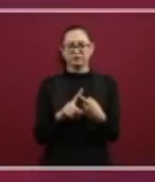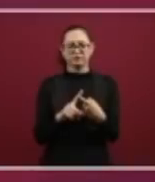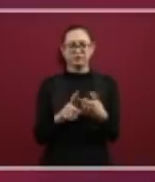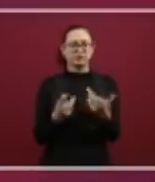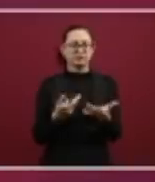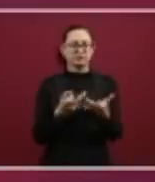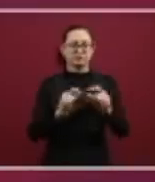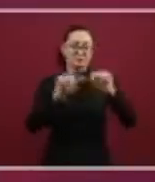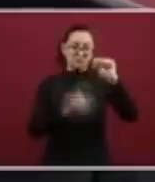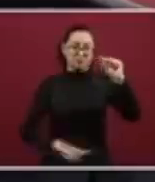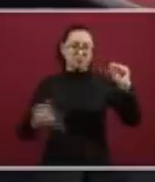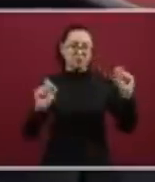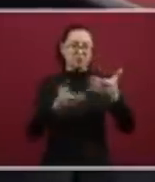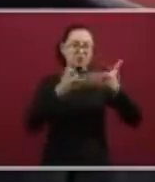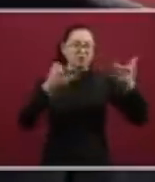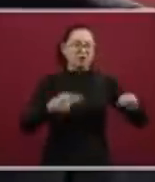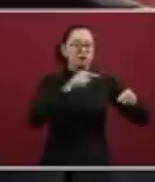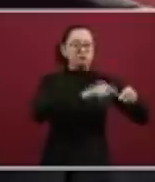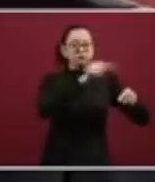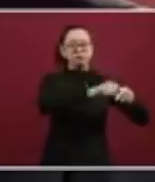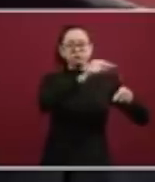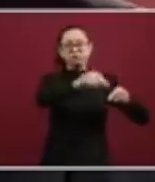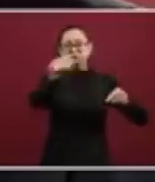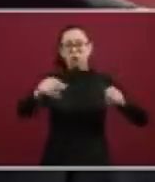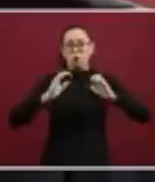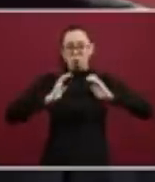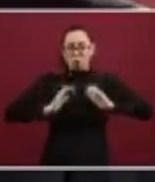fosas clandestinas,